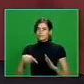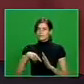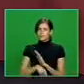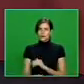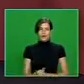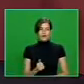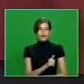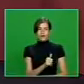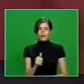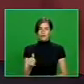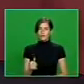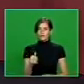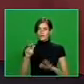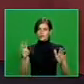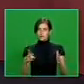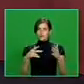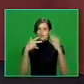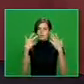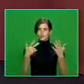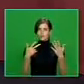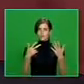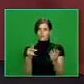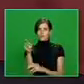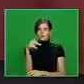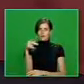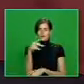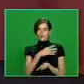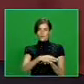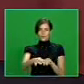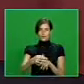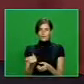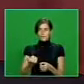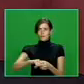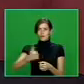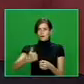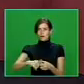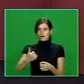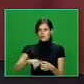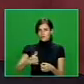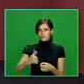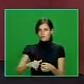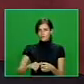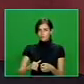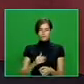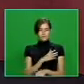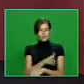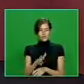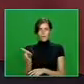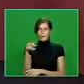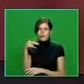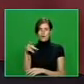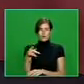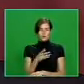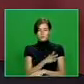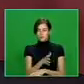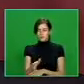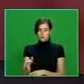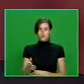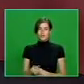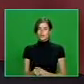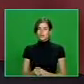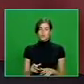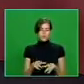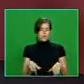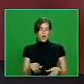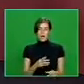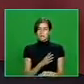uno de las 18 parroquias del municipio Maracaibo yendo parroquia por parroquia sector